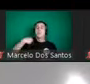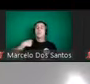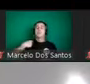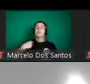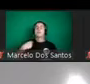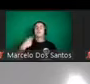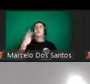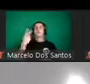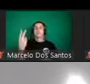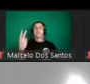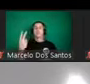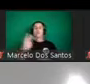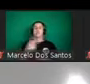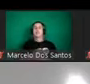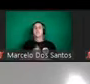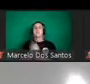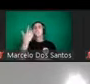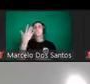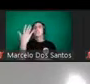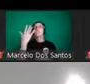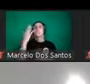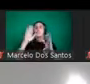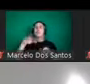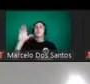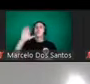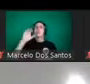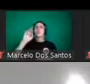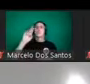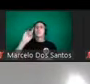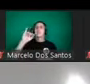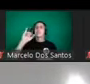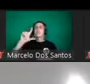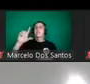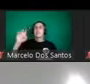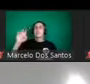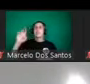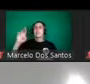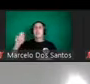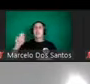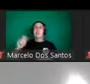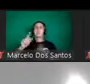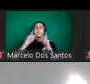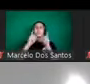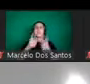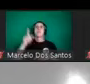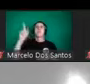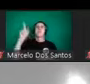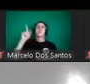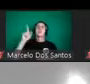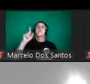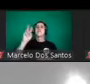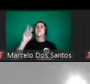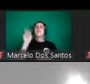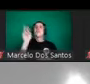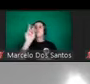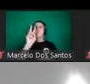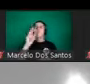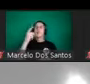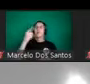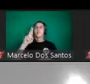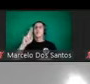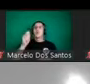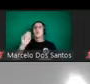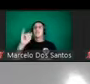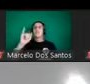5 participantes del departamento de Cordillera, 7 participantes del departamento del Guairá, 12 participantes